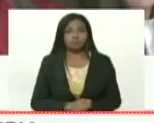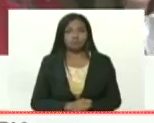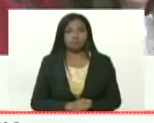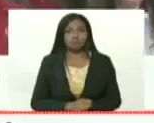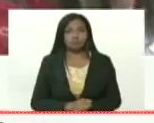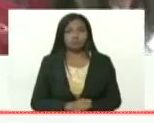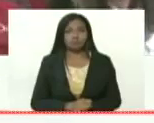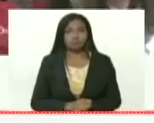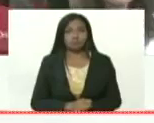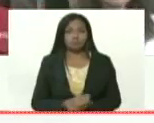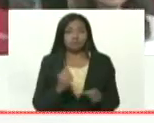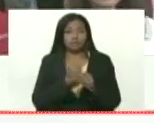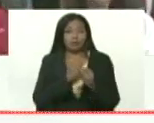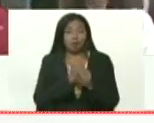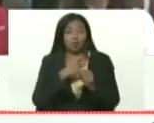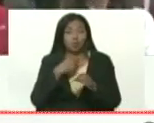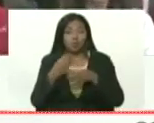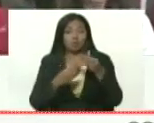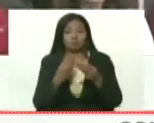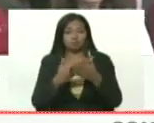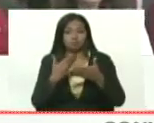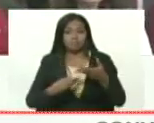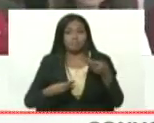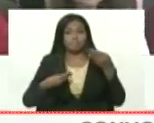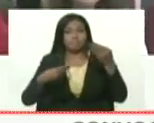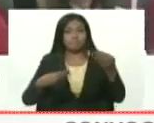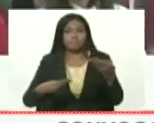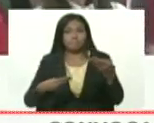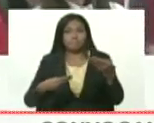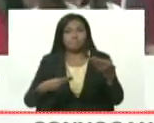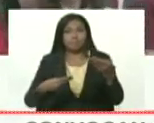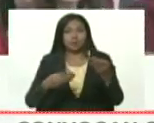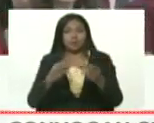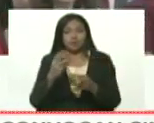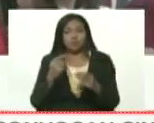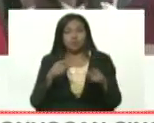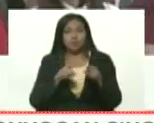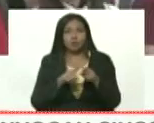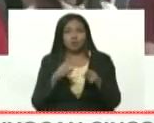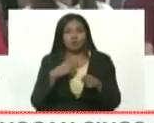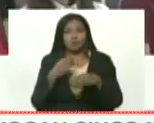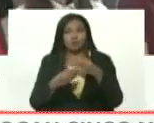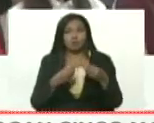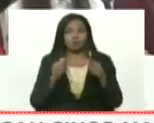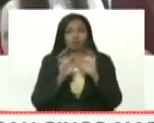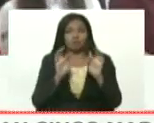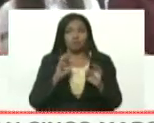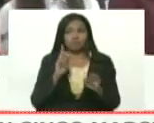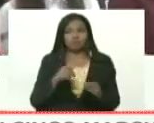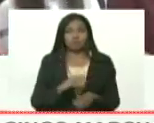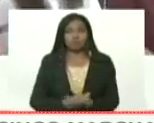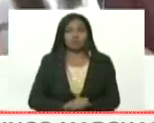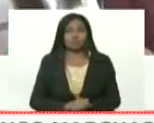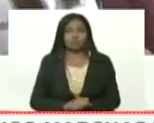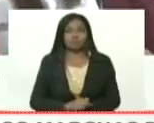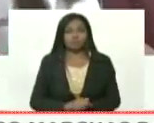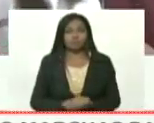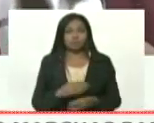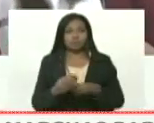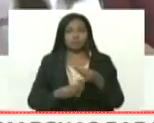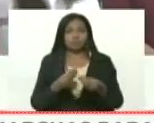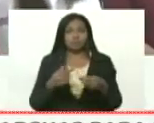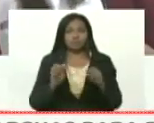La obra que tengo en mis manos en este momento, Números Virtuales, la pieza que faltaba, es una obra sobre